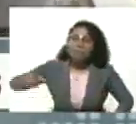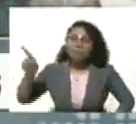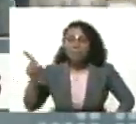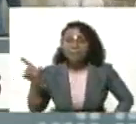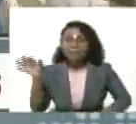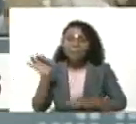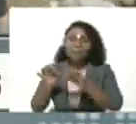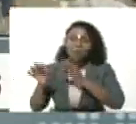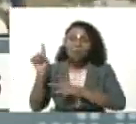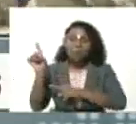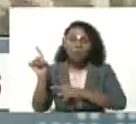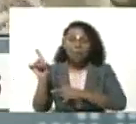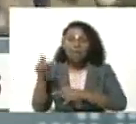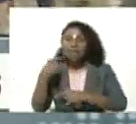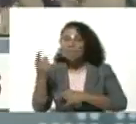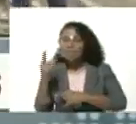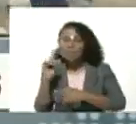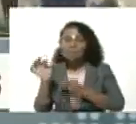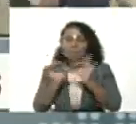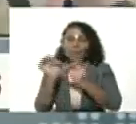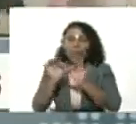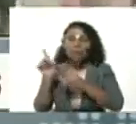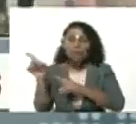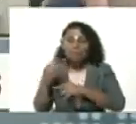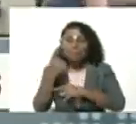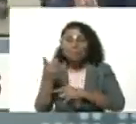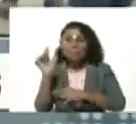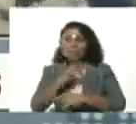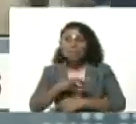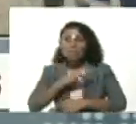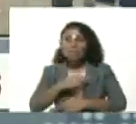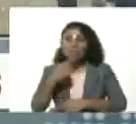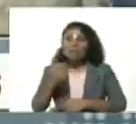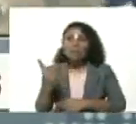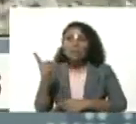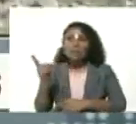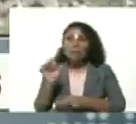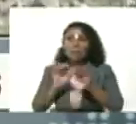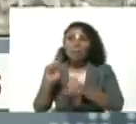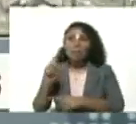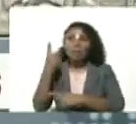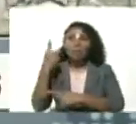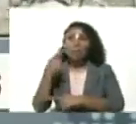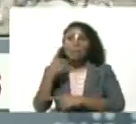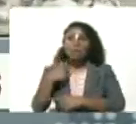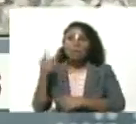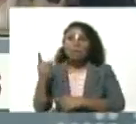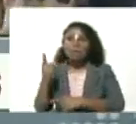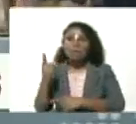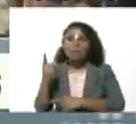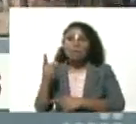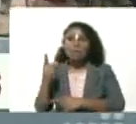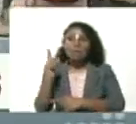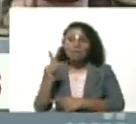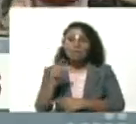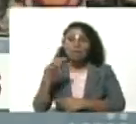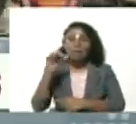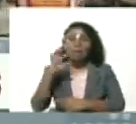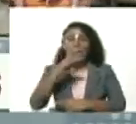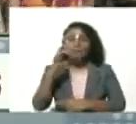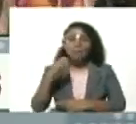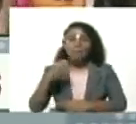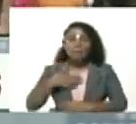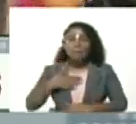iban, una de ellas... ¿Qué te iba diciendo ella ahí? Bueno, esa señora que está allí, presidente, lo primero que me dijo fue que fue alfabetizada por mi